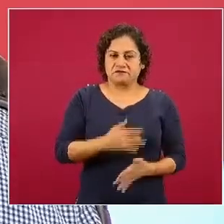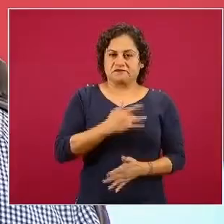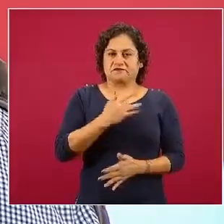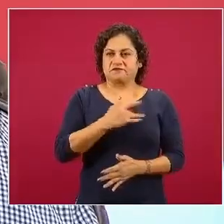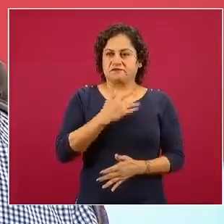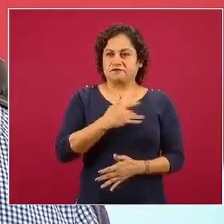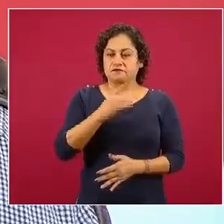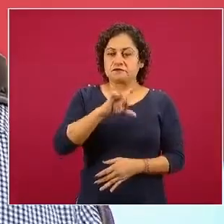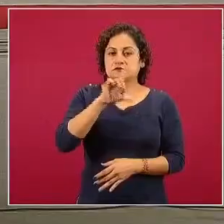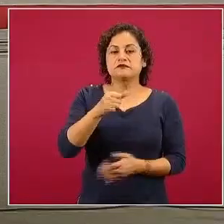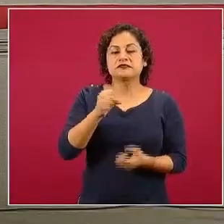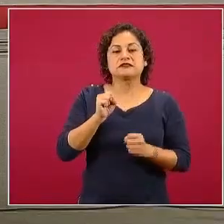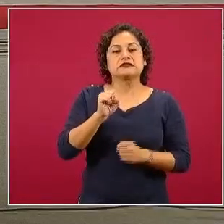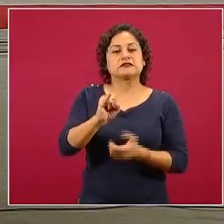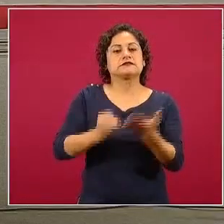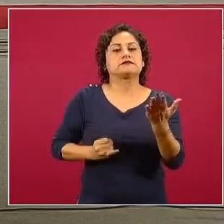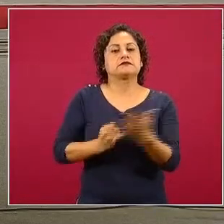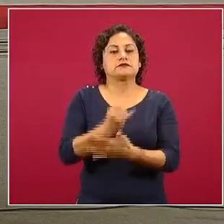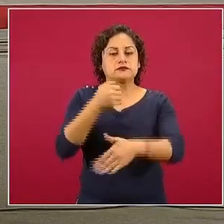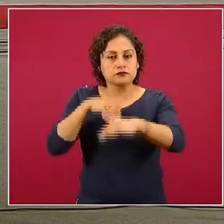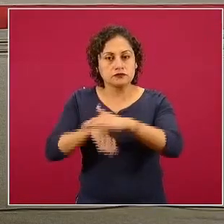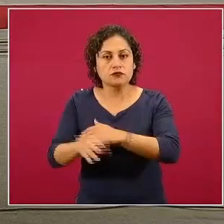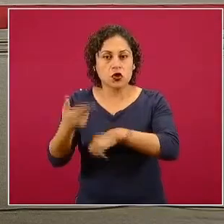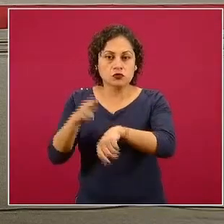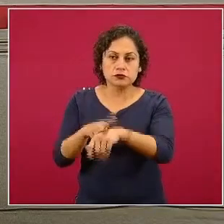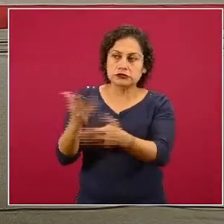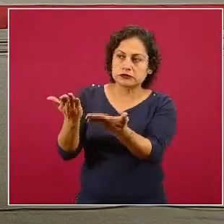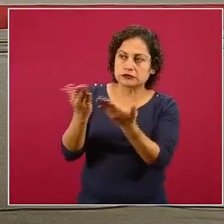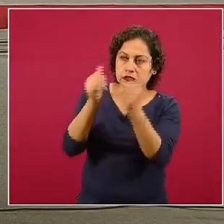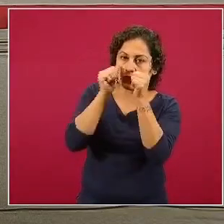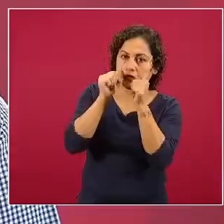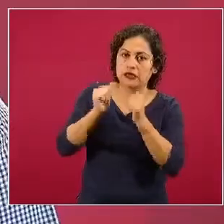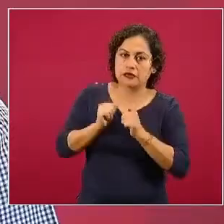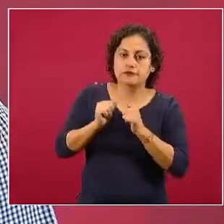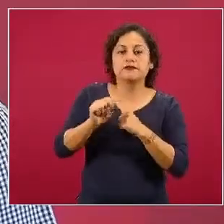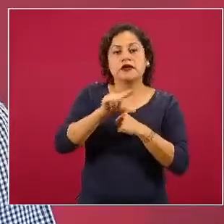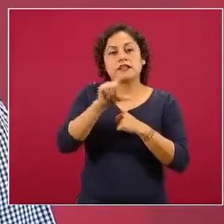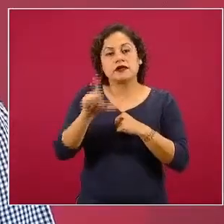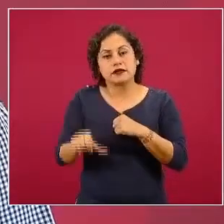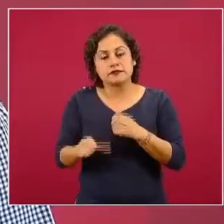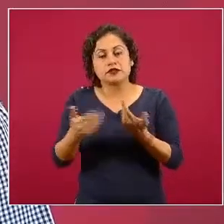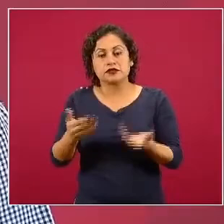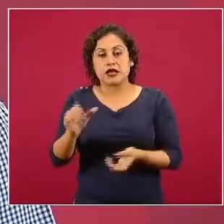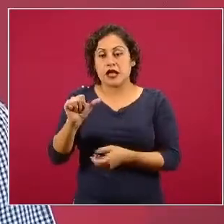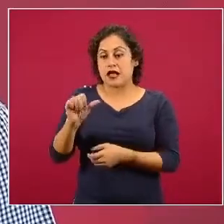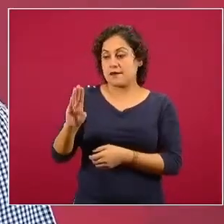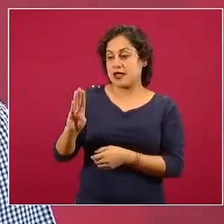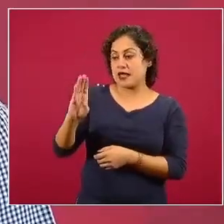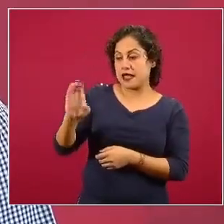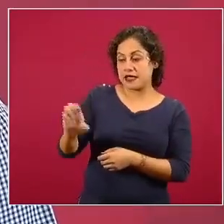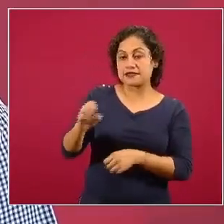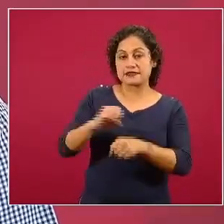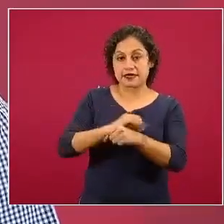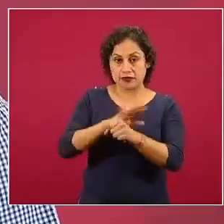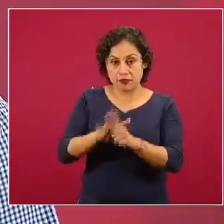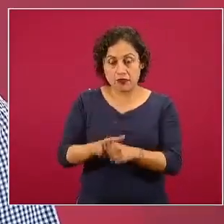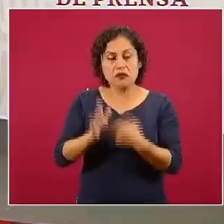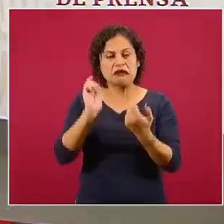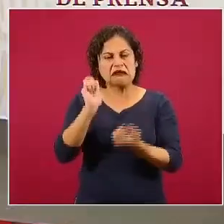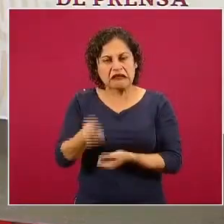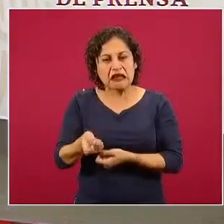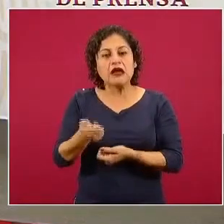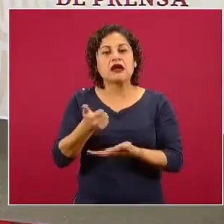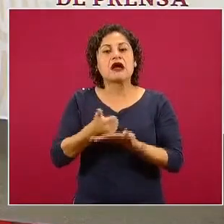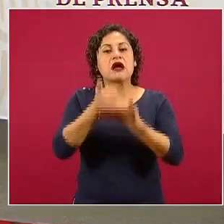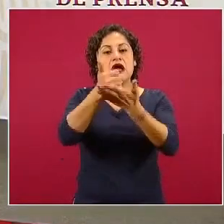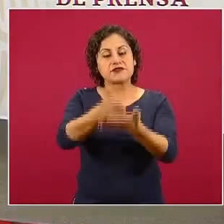demandar atención. Lo que se ha venido trabajando precisamente con el APS COVID ha permitido disminuir estos